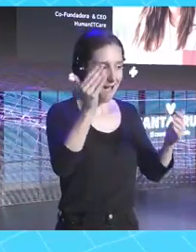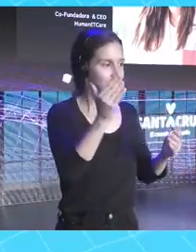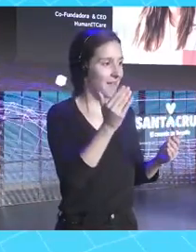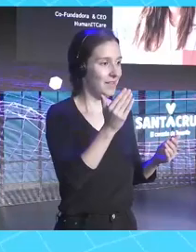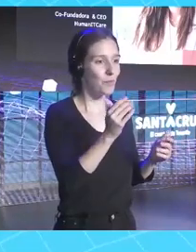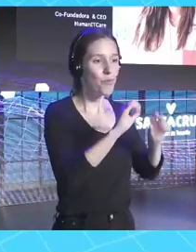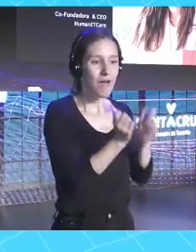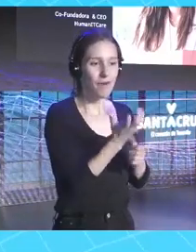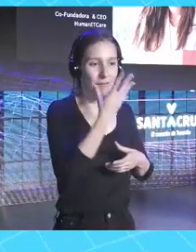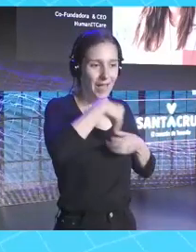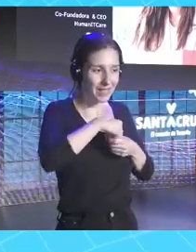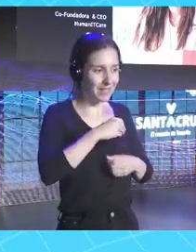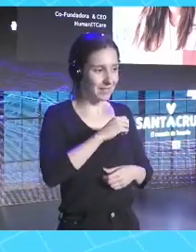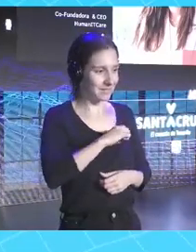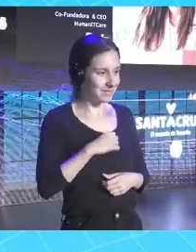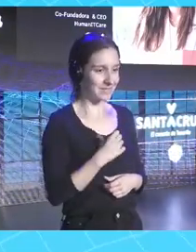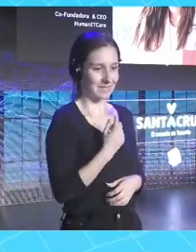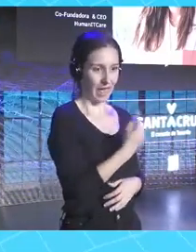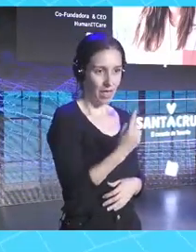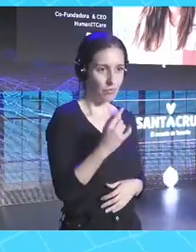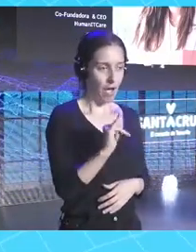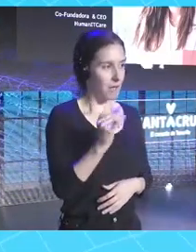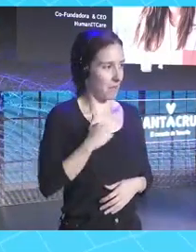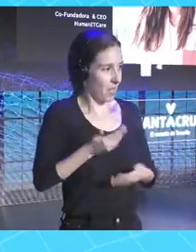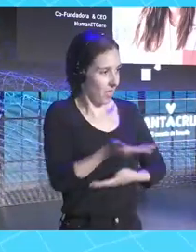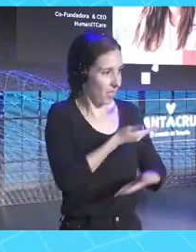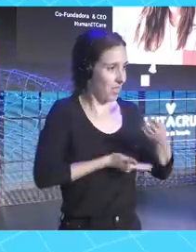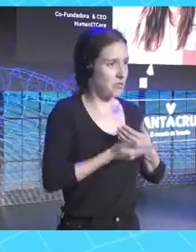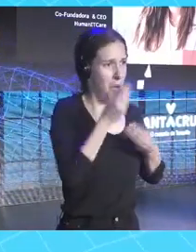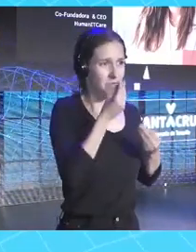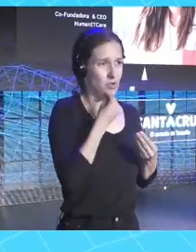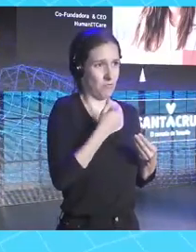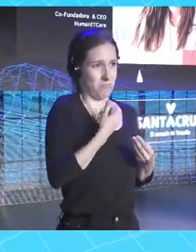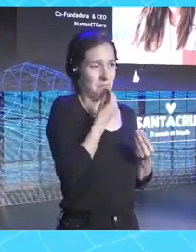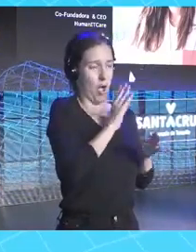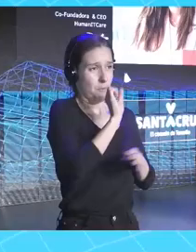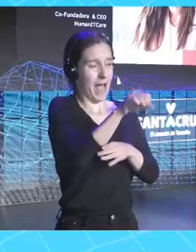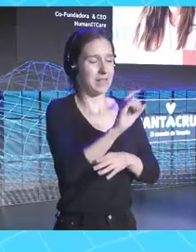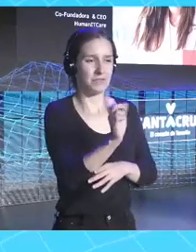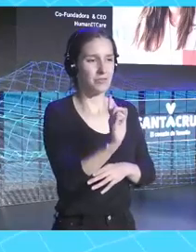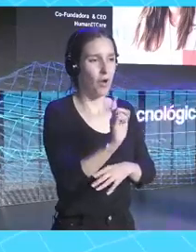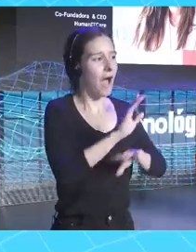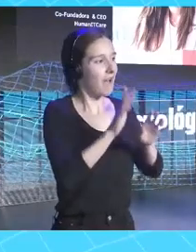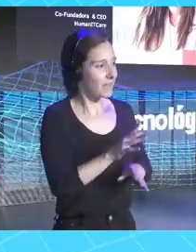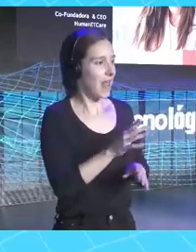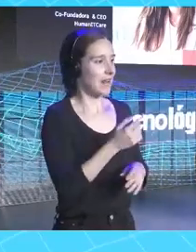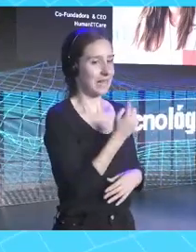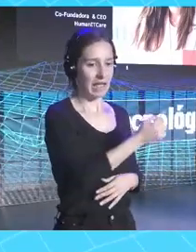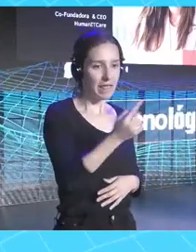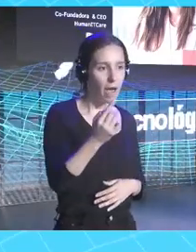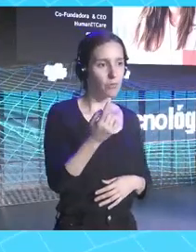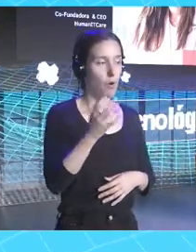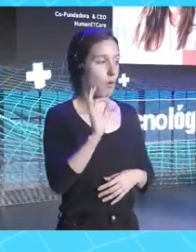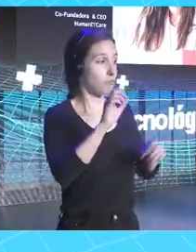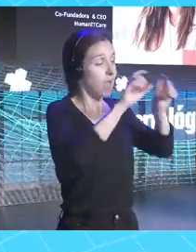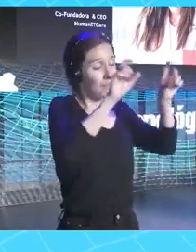internamente que cada uno tiene la suya y creo que no hay ninguna que sea mejor y peor sino que al final cada startup también tiene su manera o cada empresa